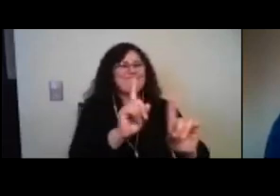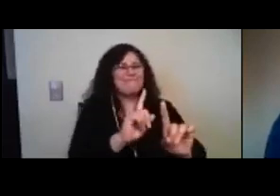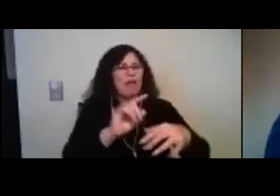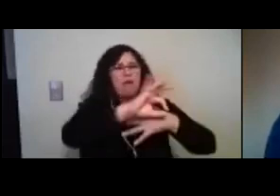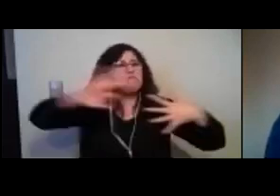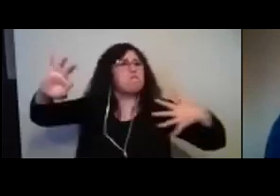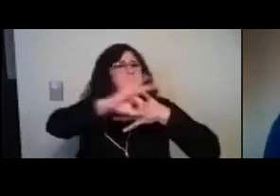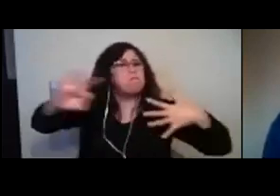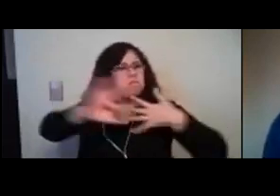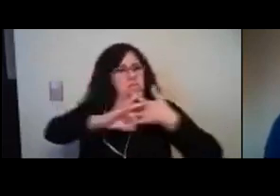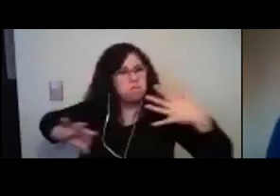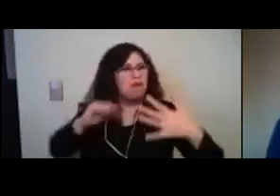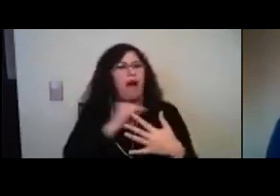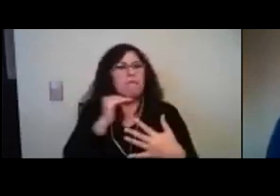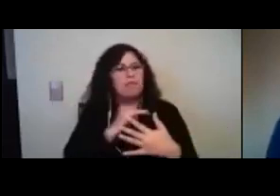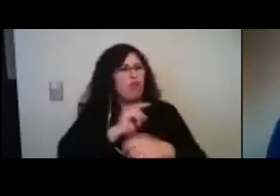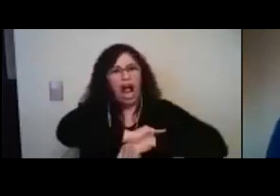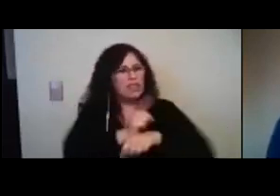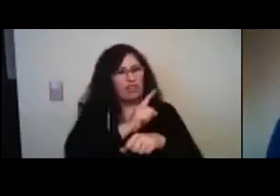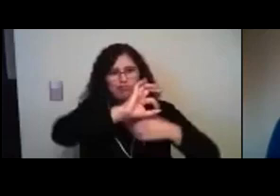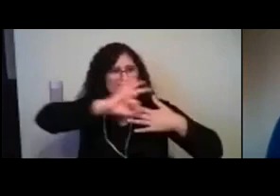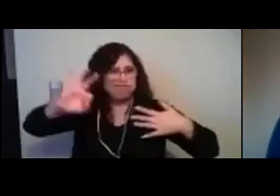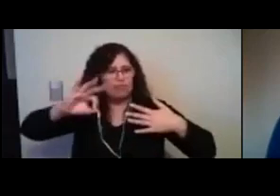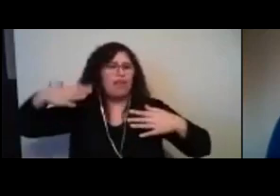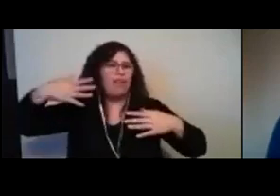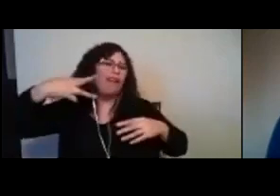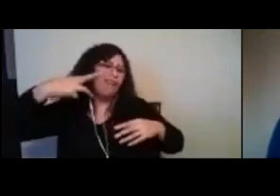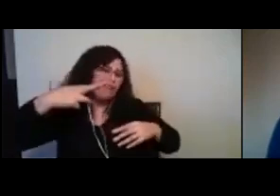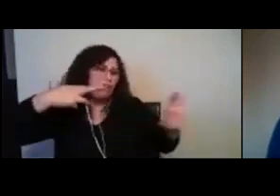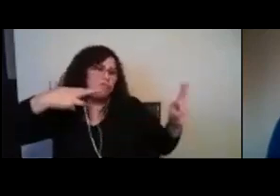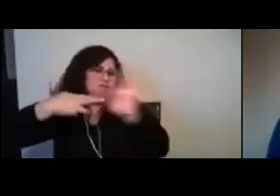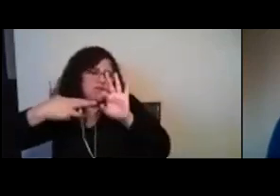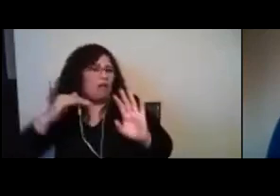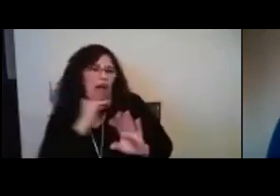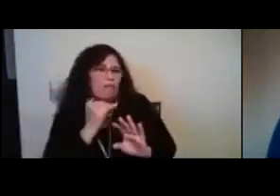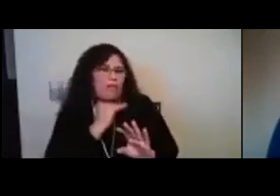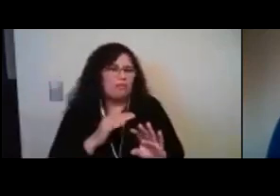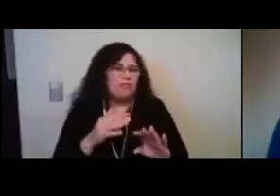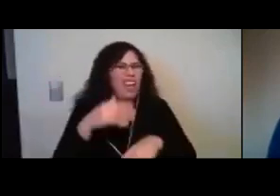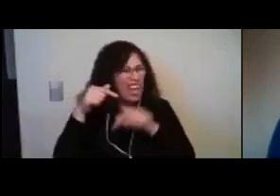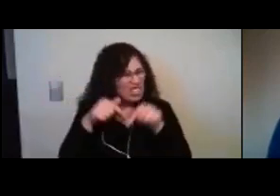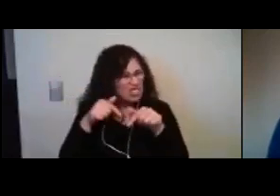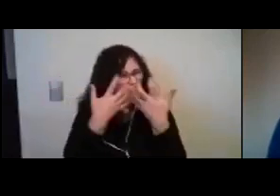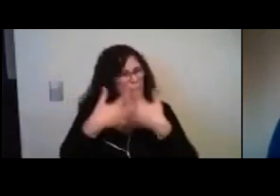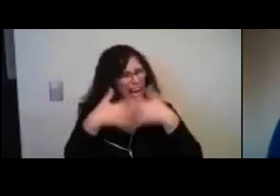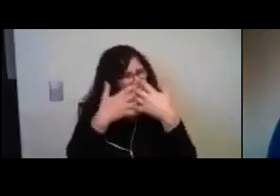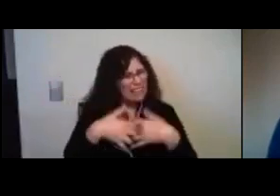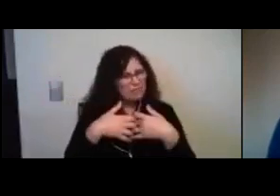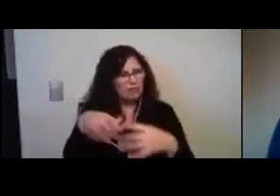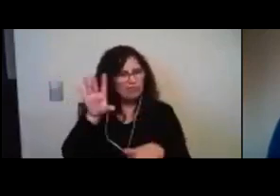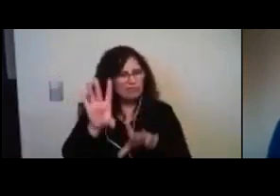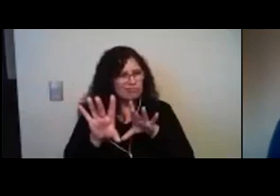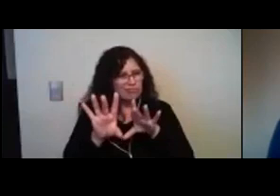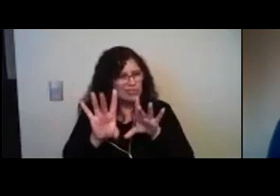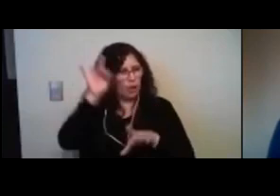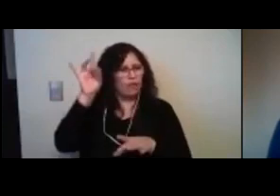que ya. No, sí. es un mecanismo que recién se descubrió hace 2090, como 20 años, ¿ya? Y aún está en